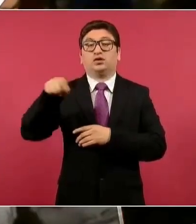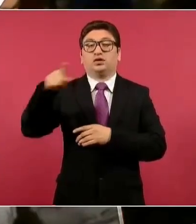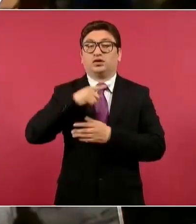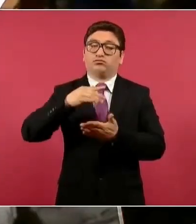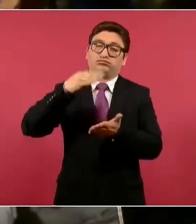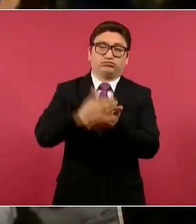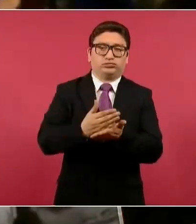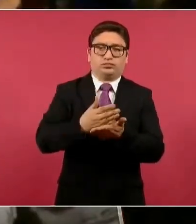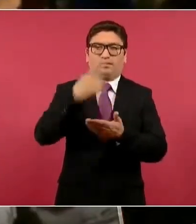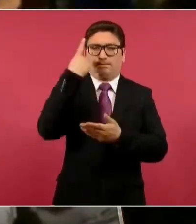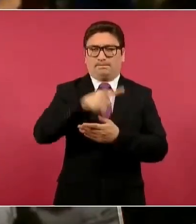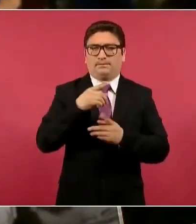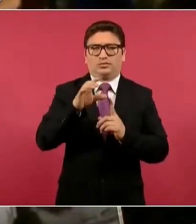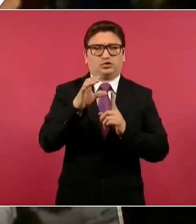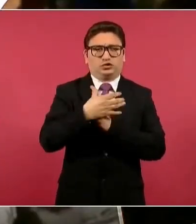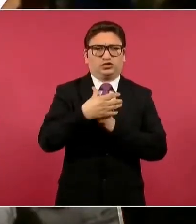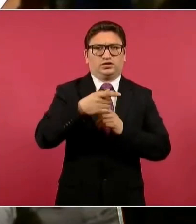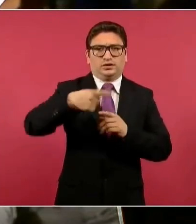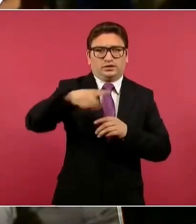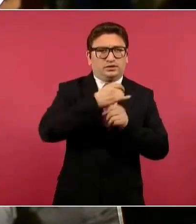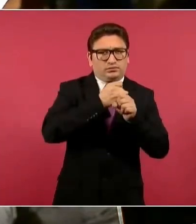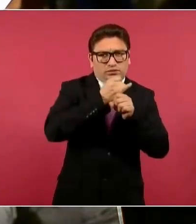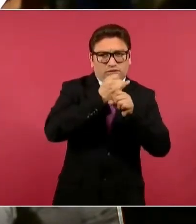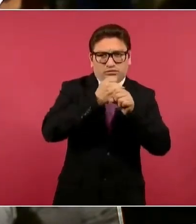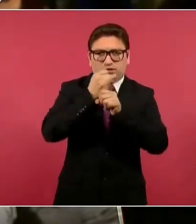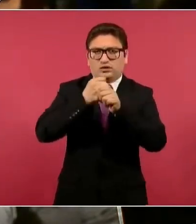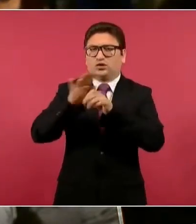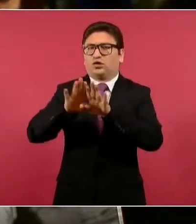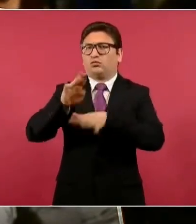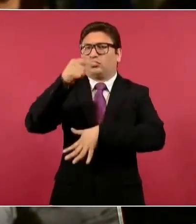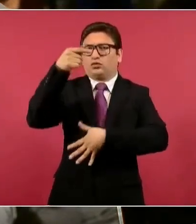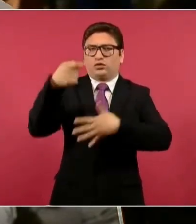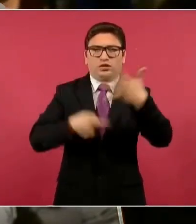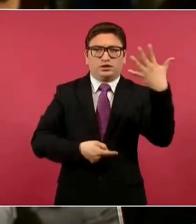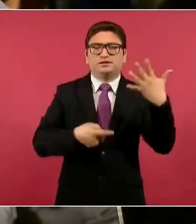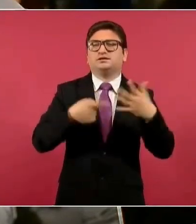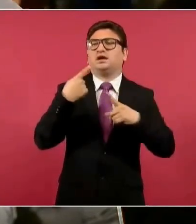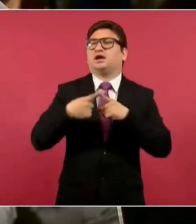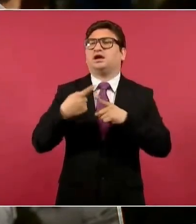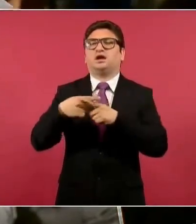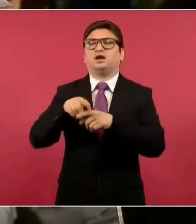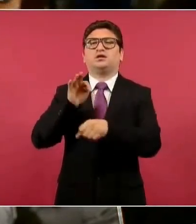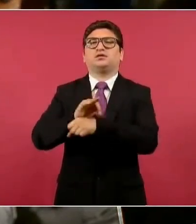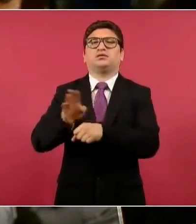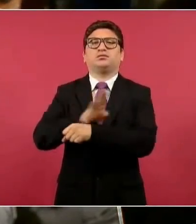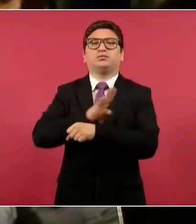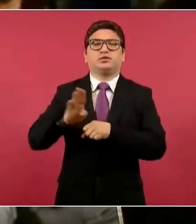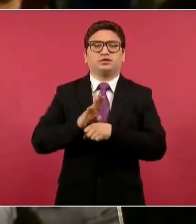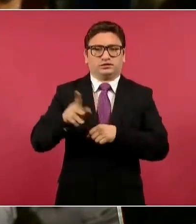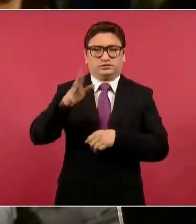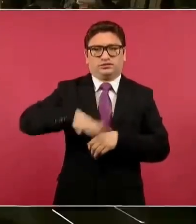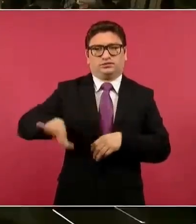para que las comisiones investigaran la lista y nombres de beneficiarios del Fobaproa.